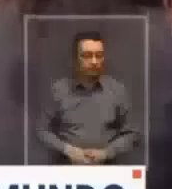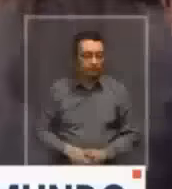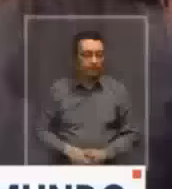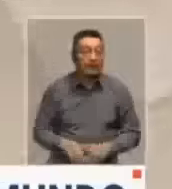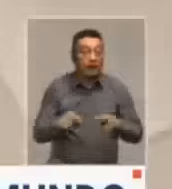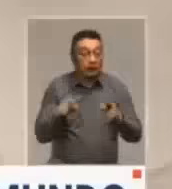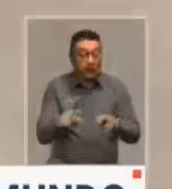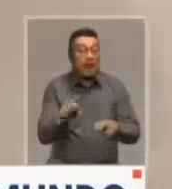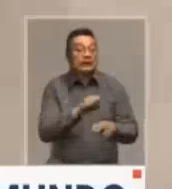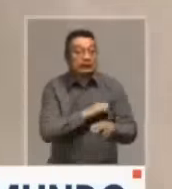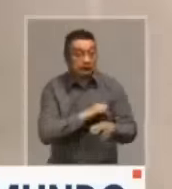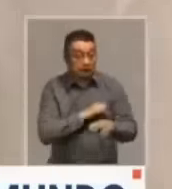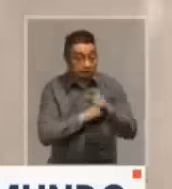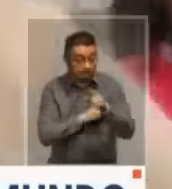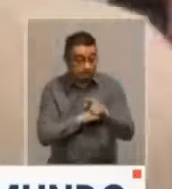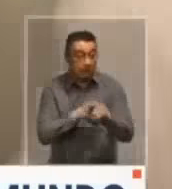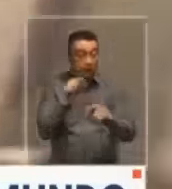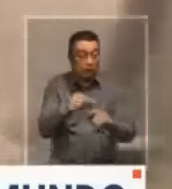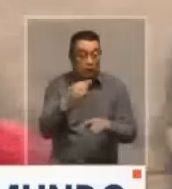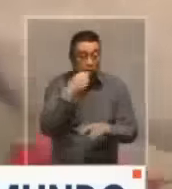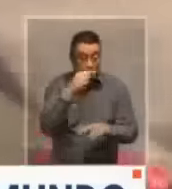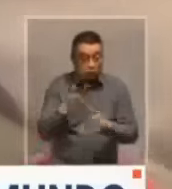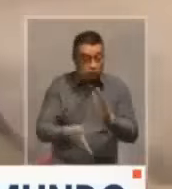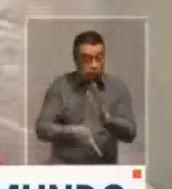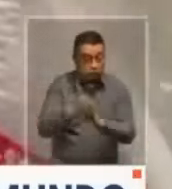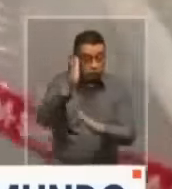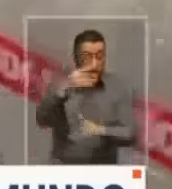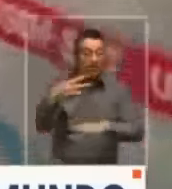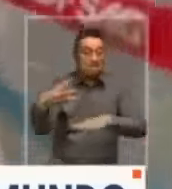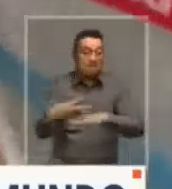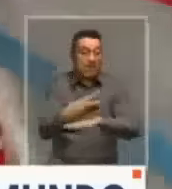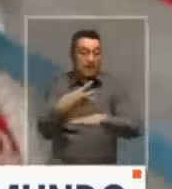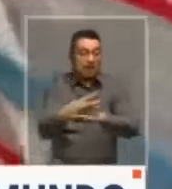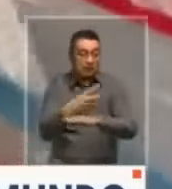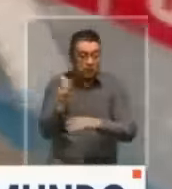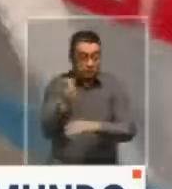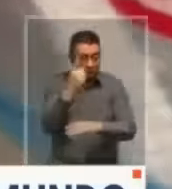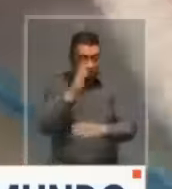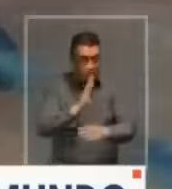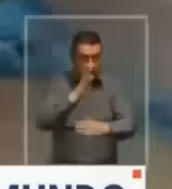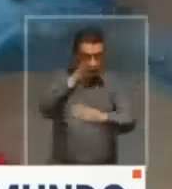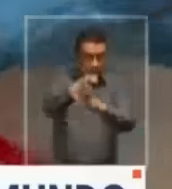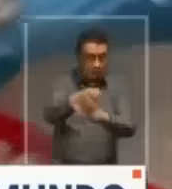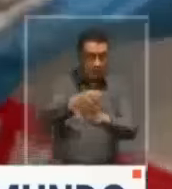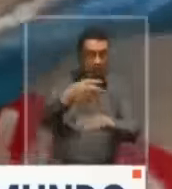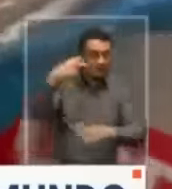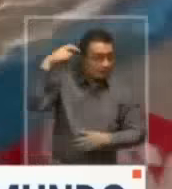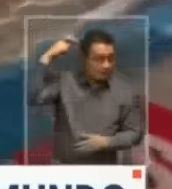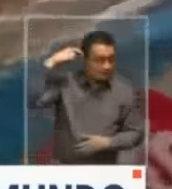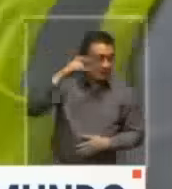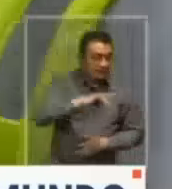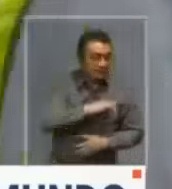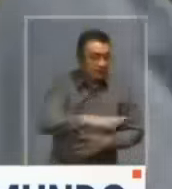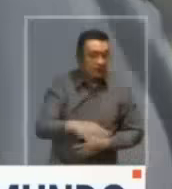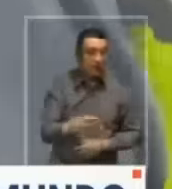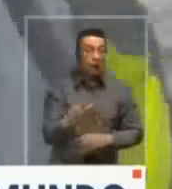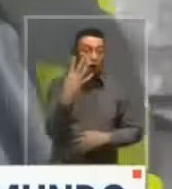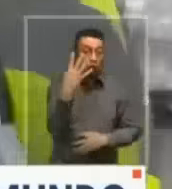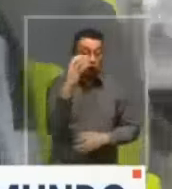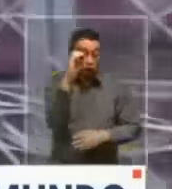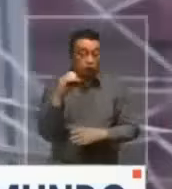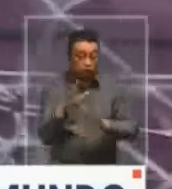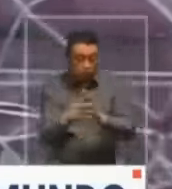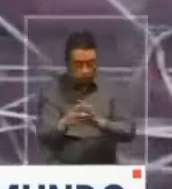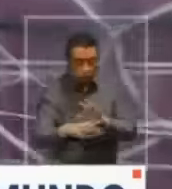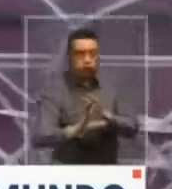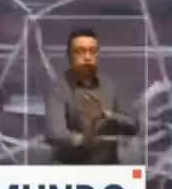Vamos a Santiago. En un rato sale nuestro vuelo a Miami, primera parada de las cerezas chilenas. Allí se queda el 4% de la exportación.